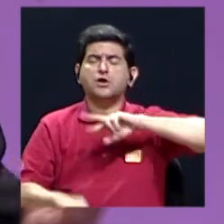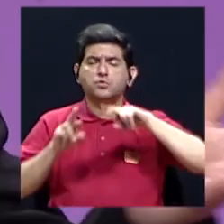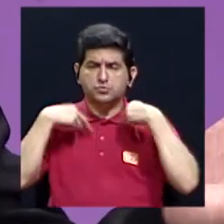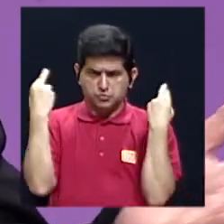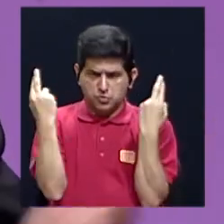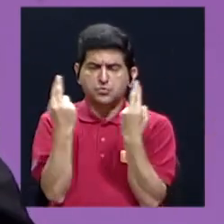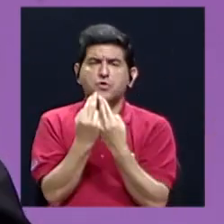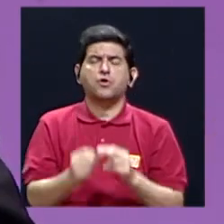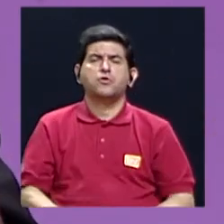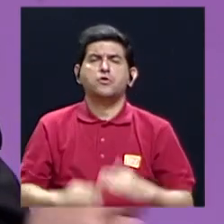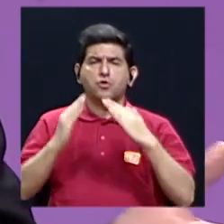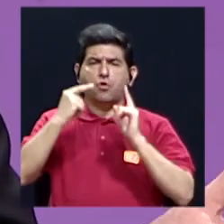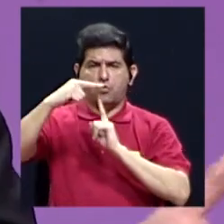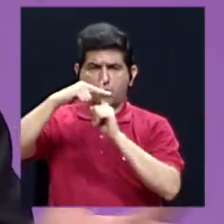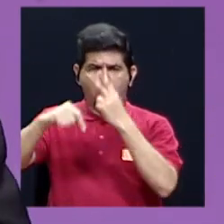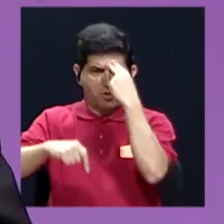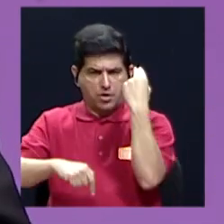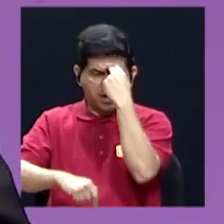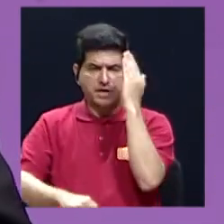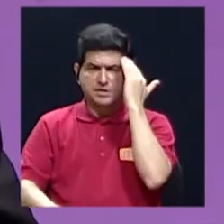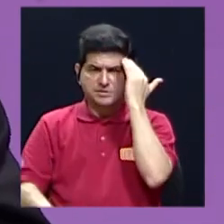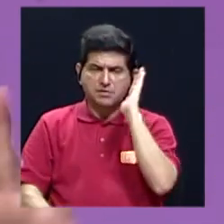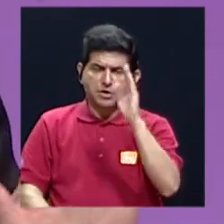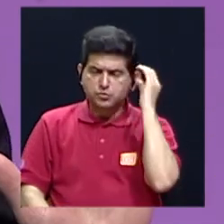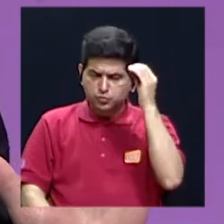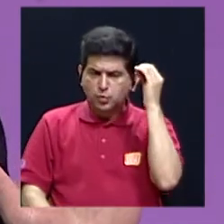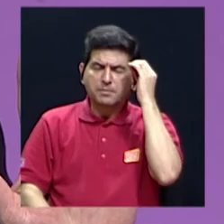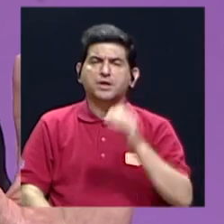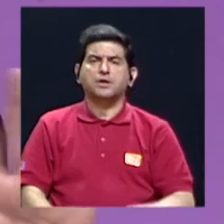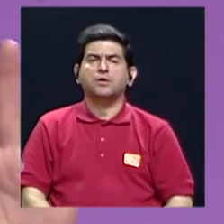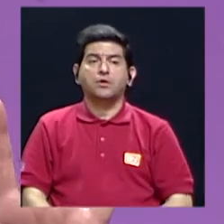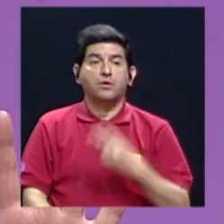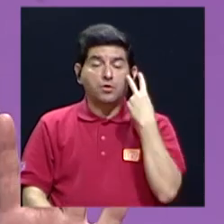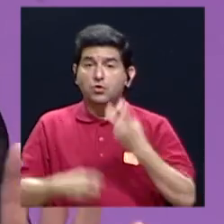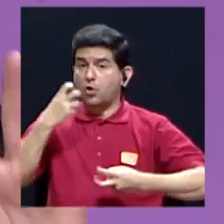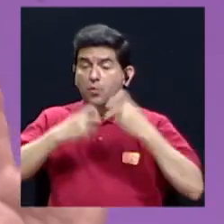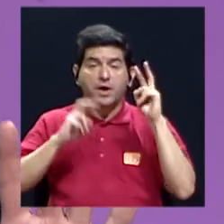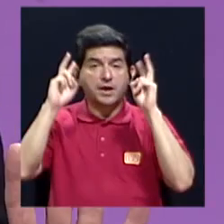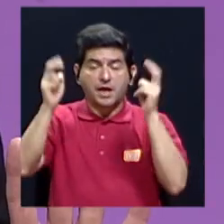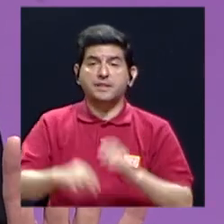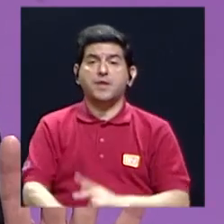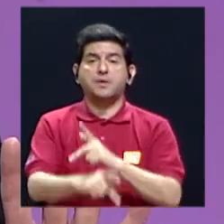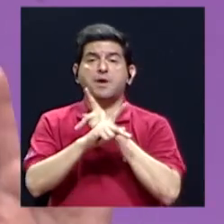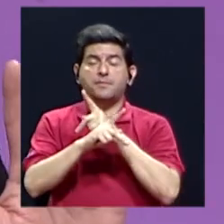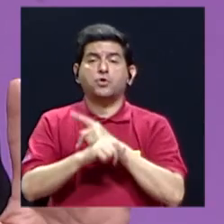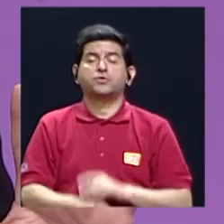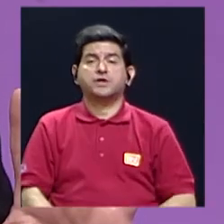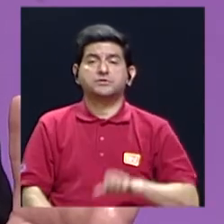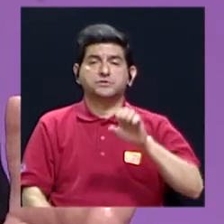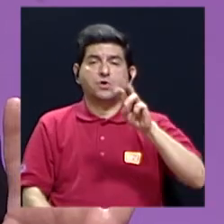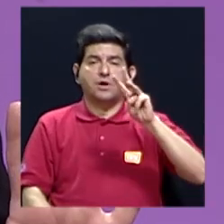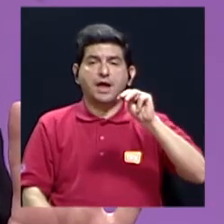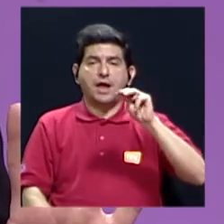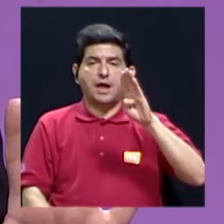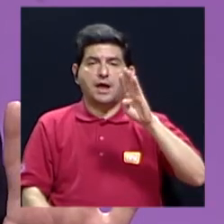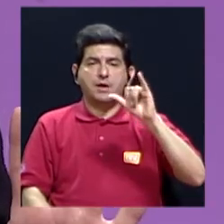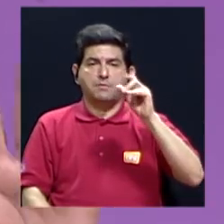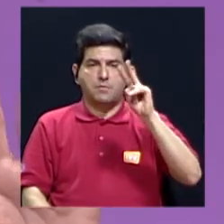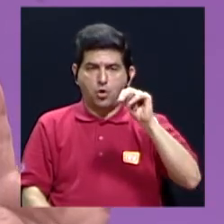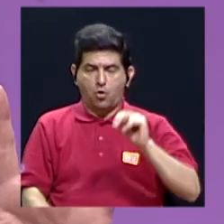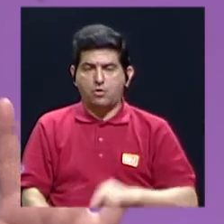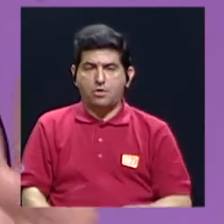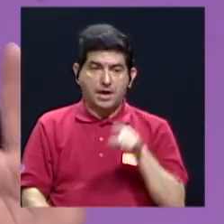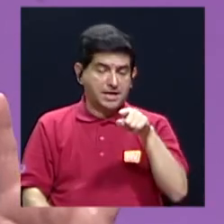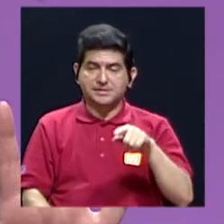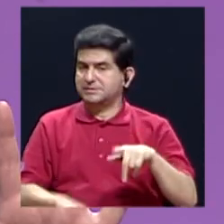reunido con la Iglesia Católica para conocer sus puntos de vista. No vemos ningún problema en el tema de la protección del embrión. Lógicamente, el embrión no